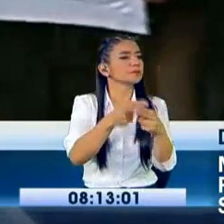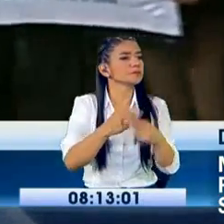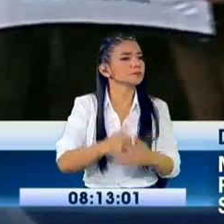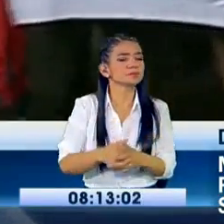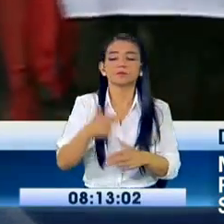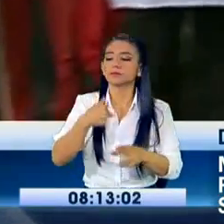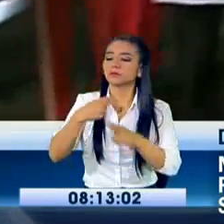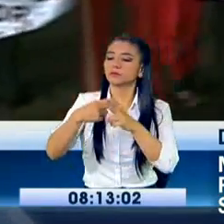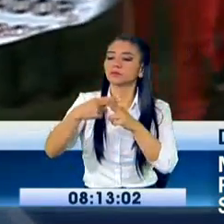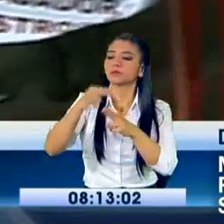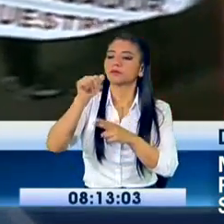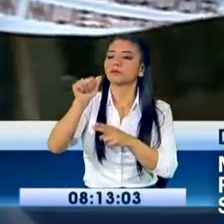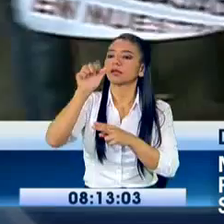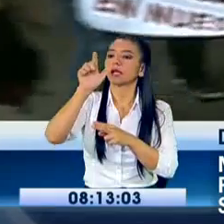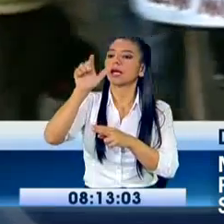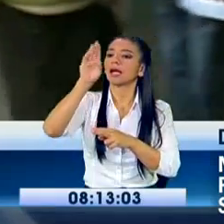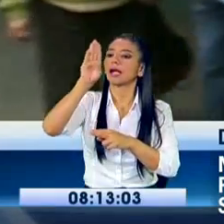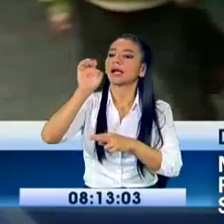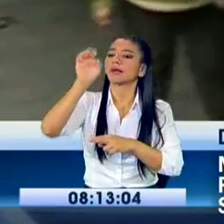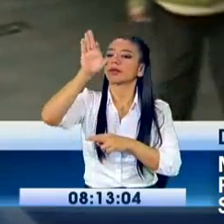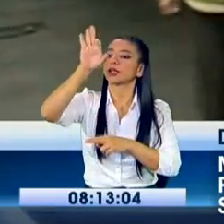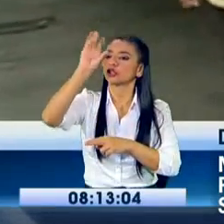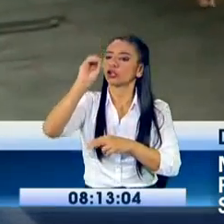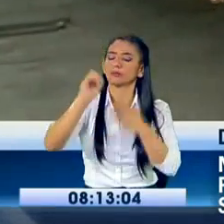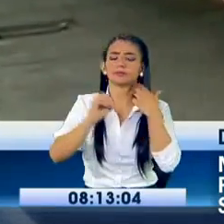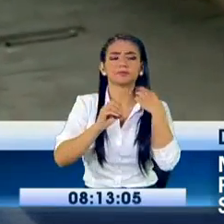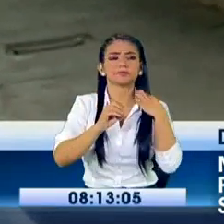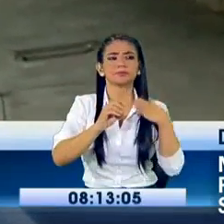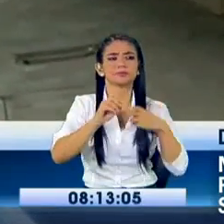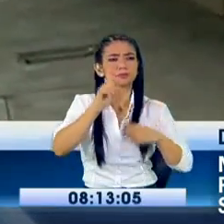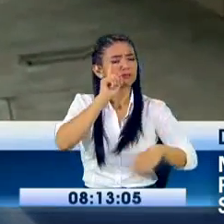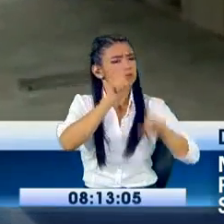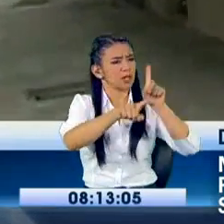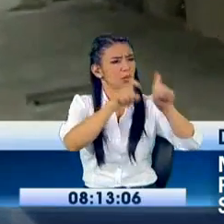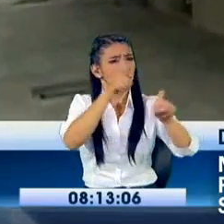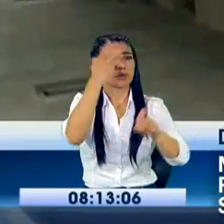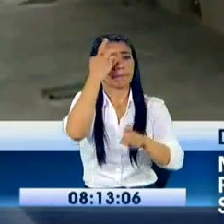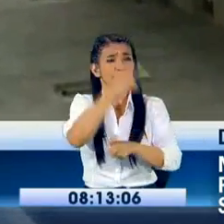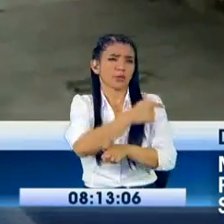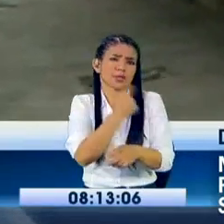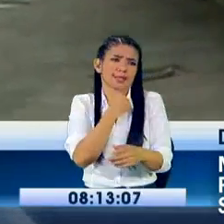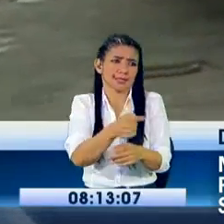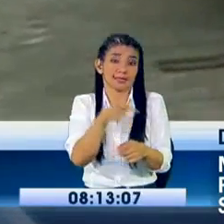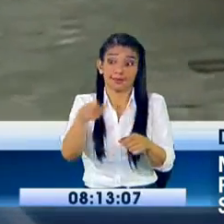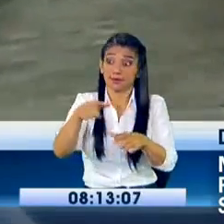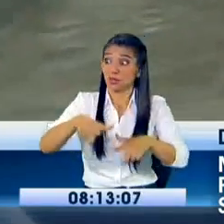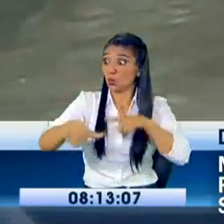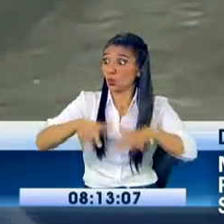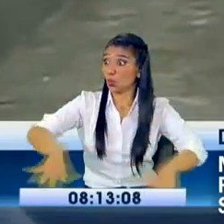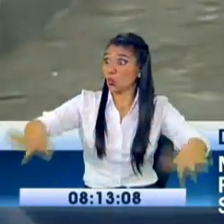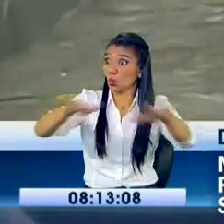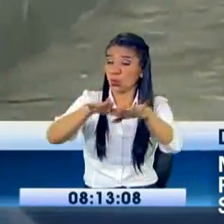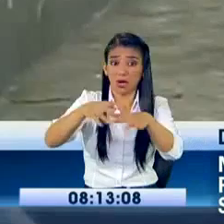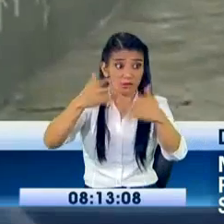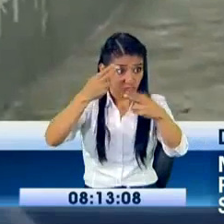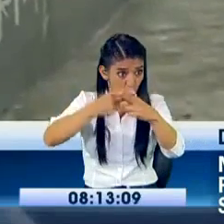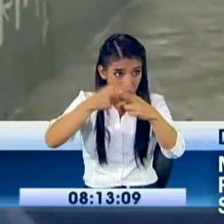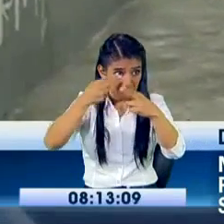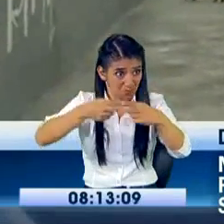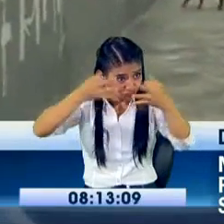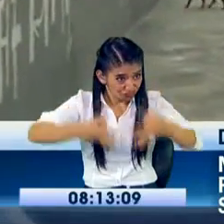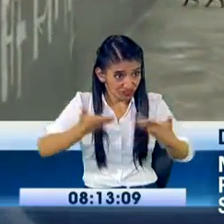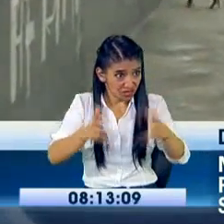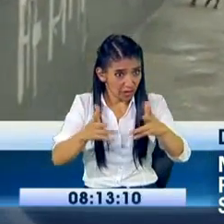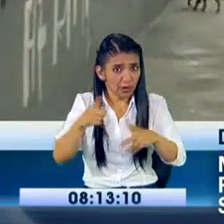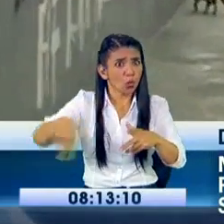centro y que nos dijo que aquí iba a venir el trabajo sexual. Ahora, nosotros entregue esta